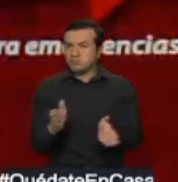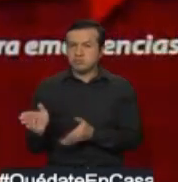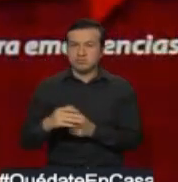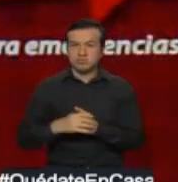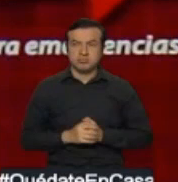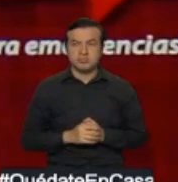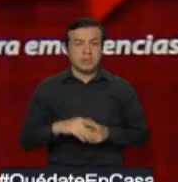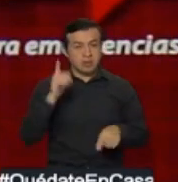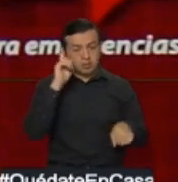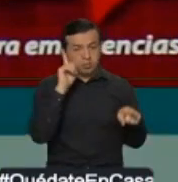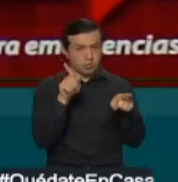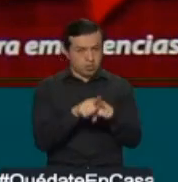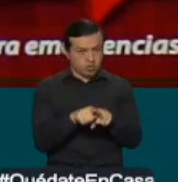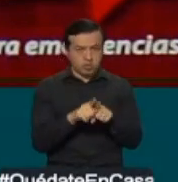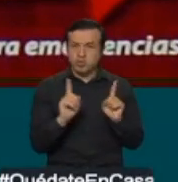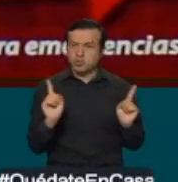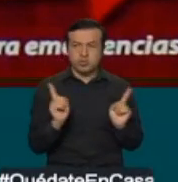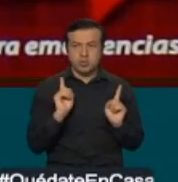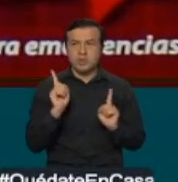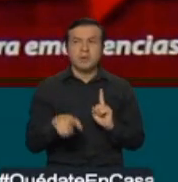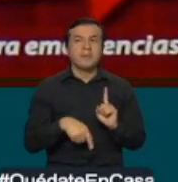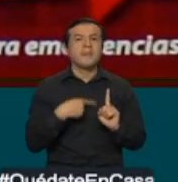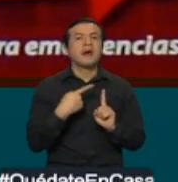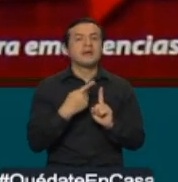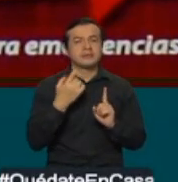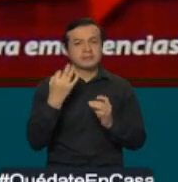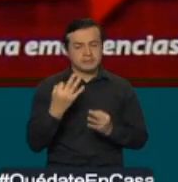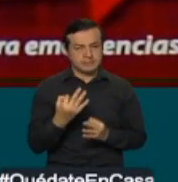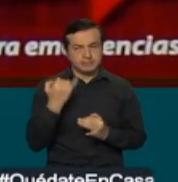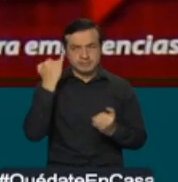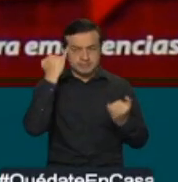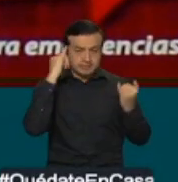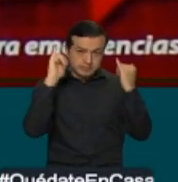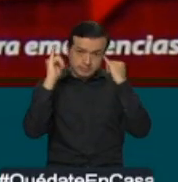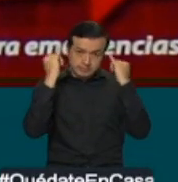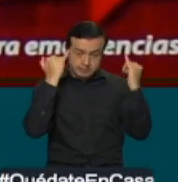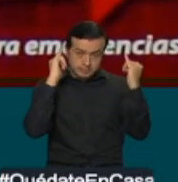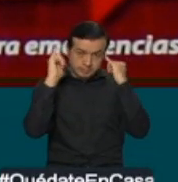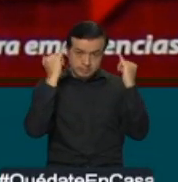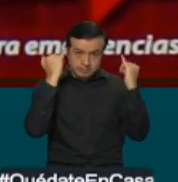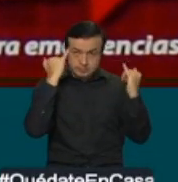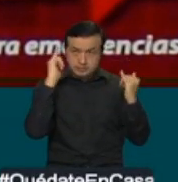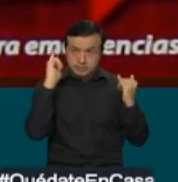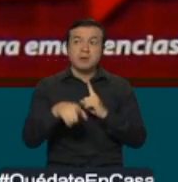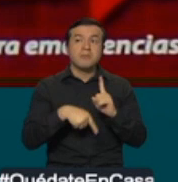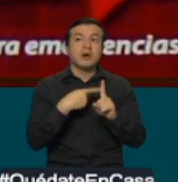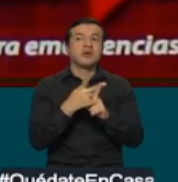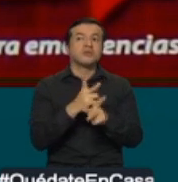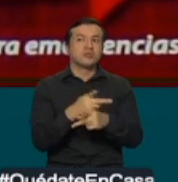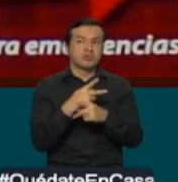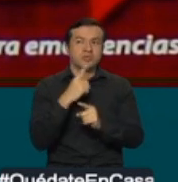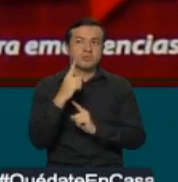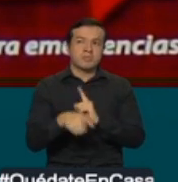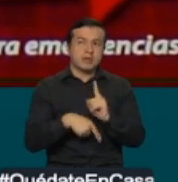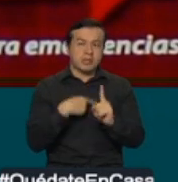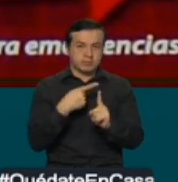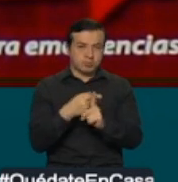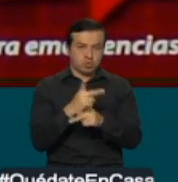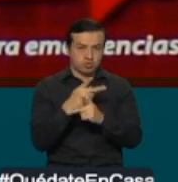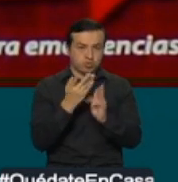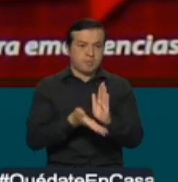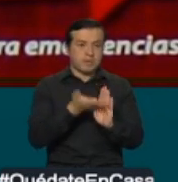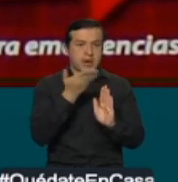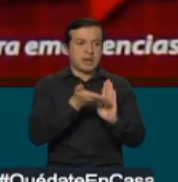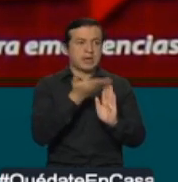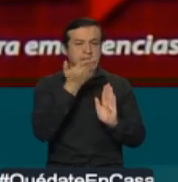Más que un acuerdo, lo que yo le diría es que hay una serie de iniciativas para aumentar la producción, para incrementar la producción.